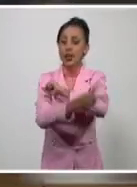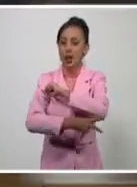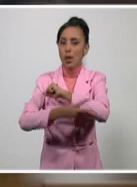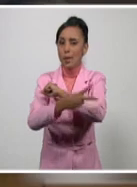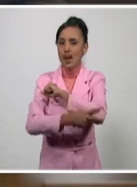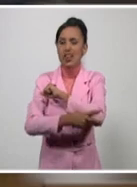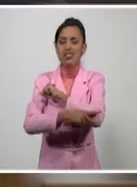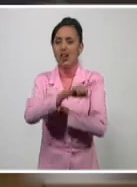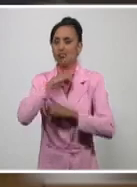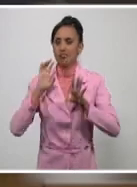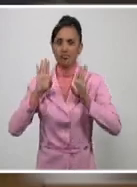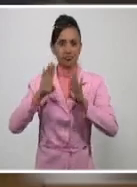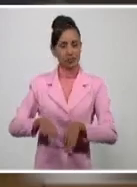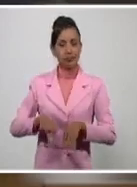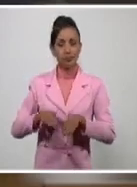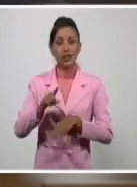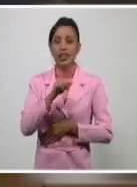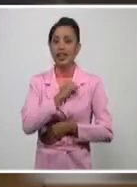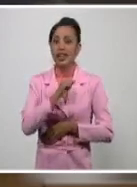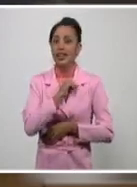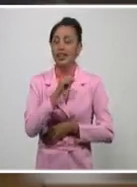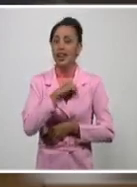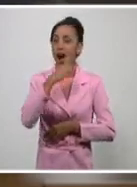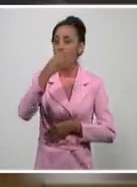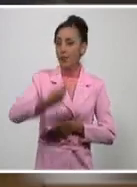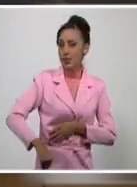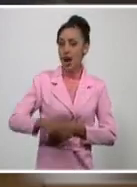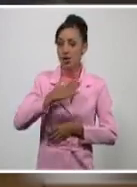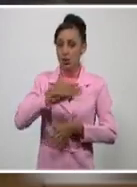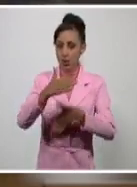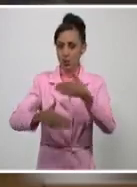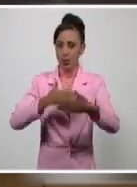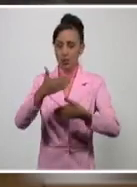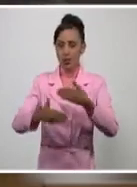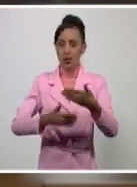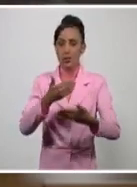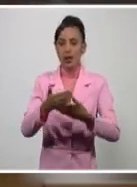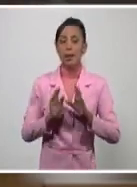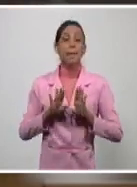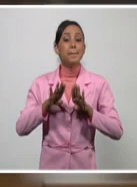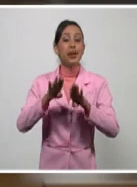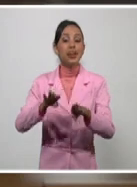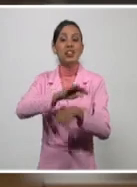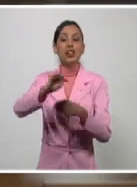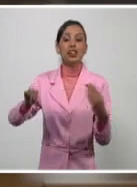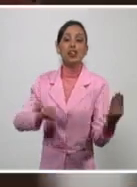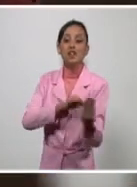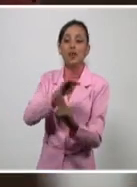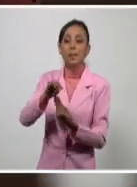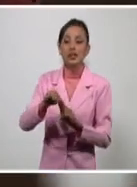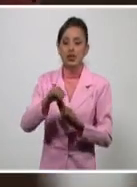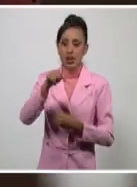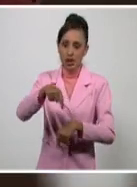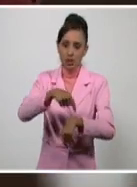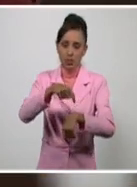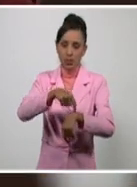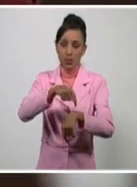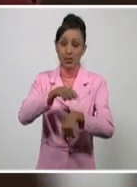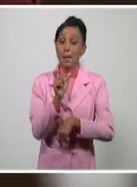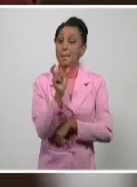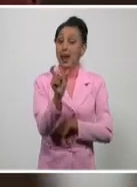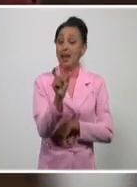abajo, tratando de sacar partido a nuestras escaseces y de paralizar las transformaciones en curso. Fueron palabras